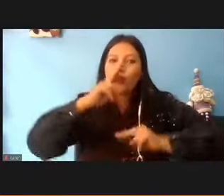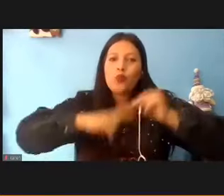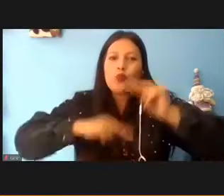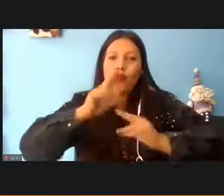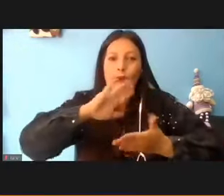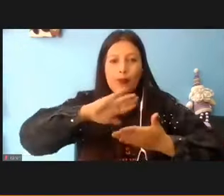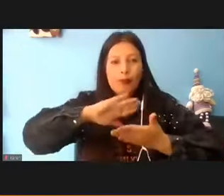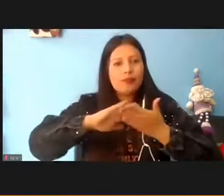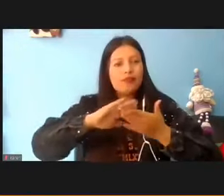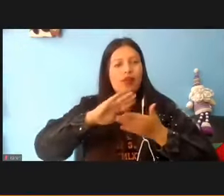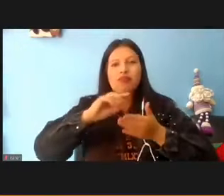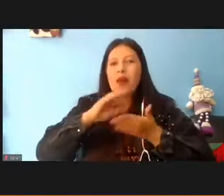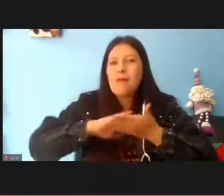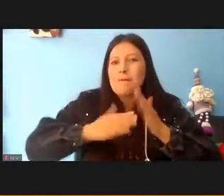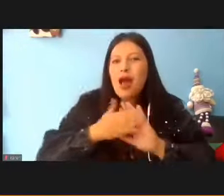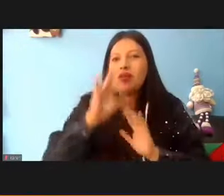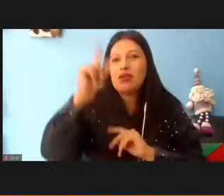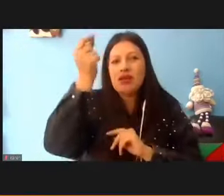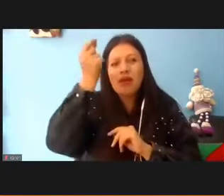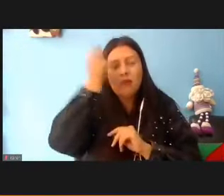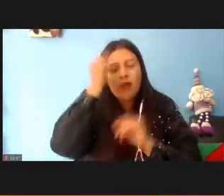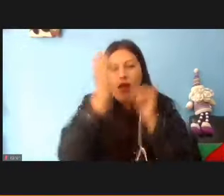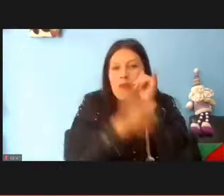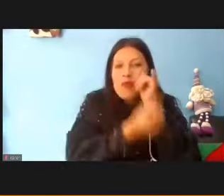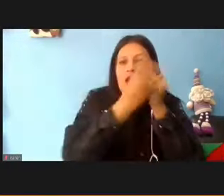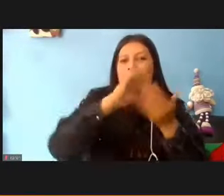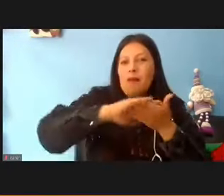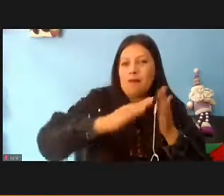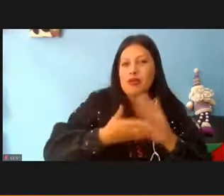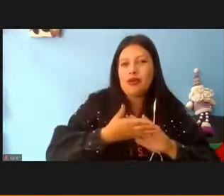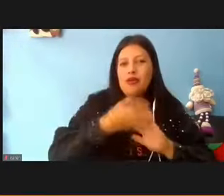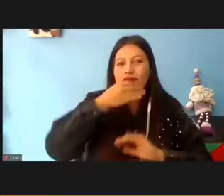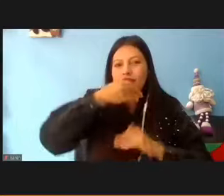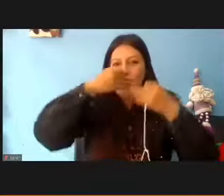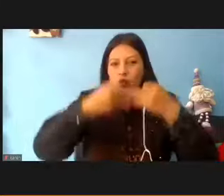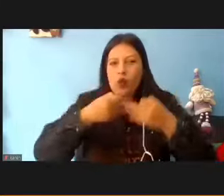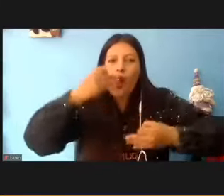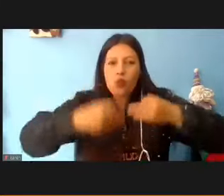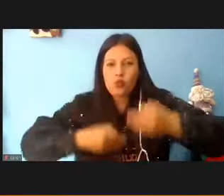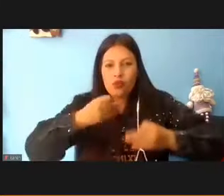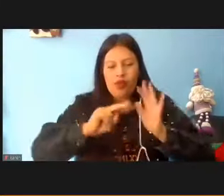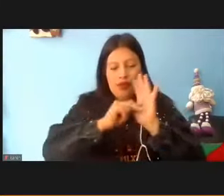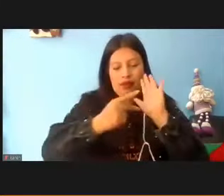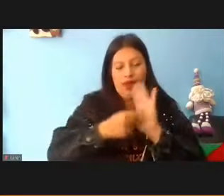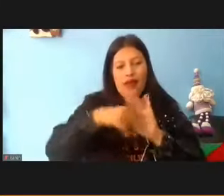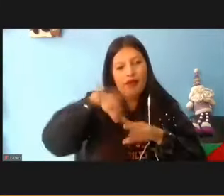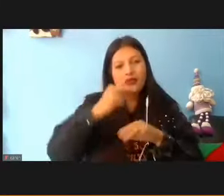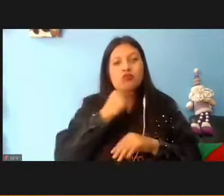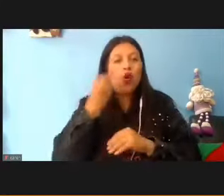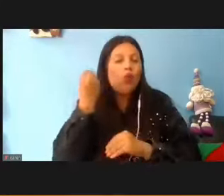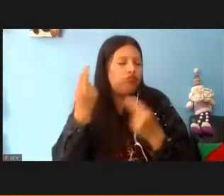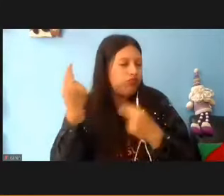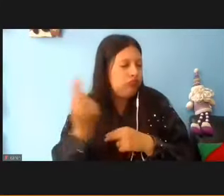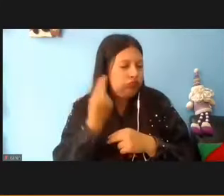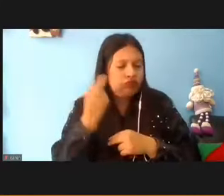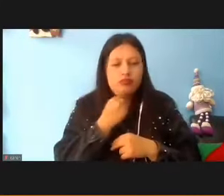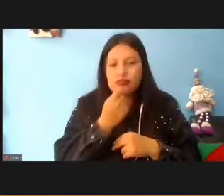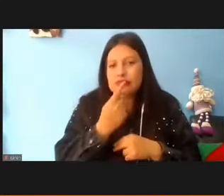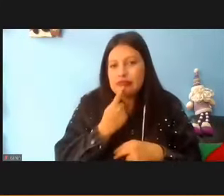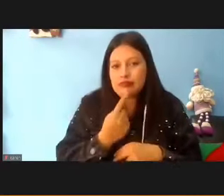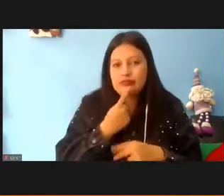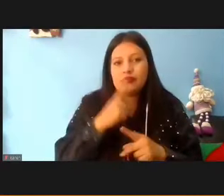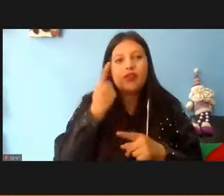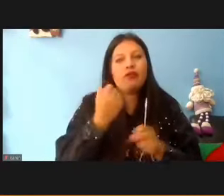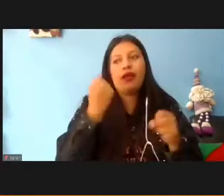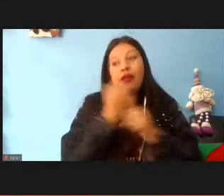paz, pedagogía de memorias, verdad y justicia. Lo que quiere decir, porque a veces se nombra muchísimo que no hay